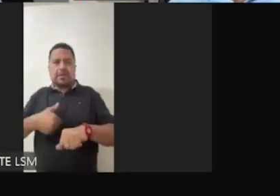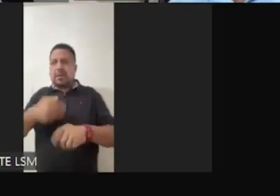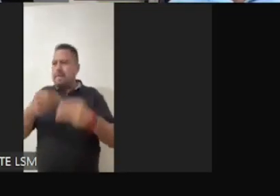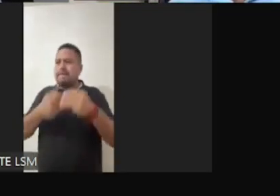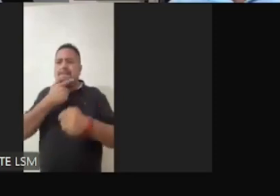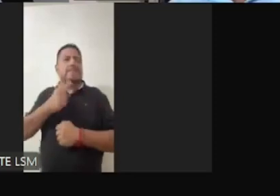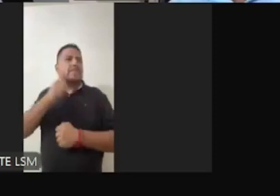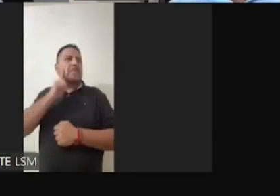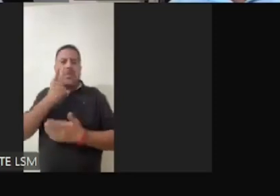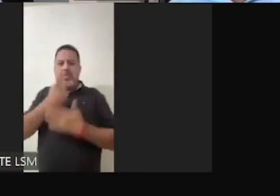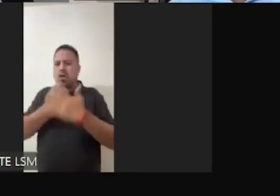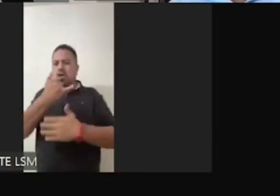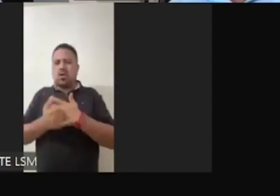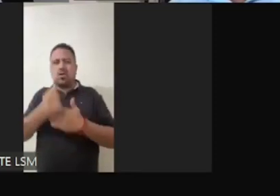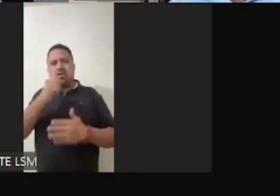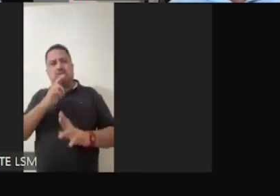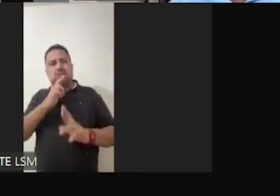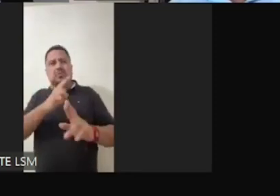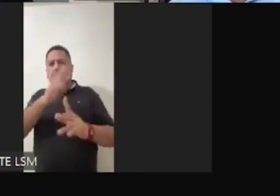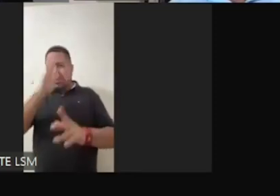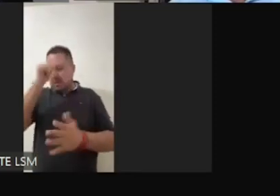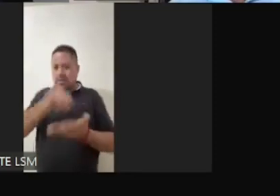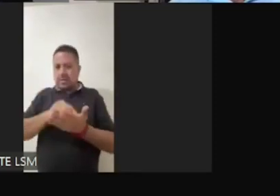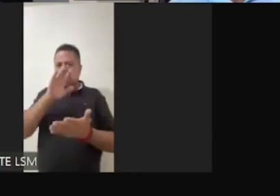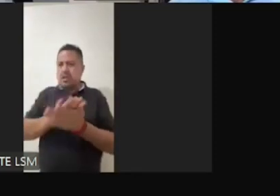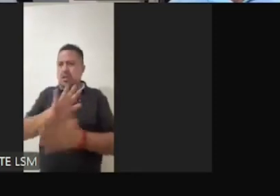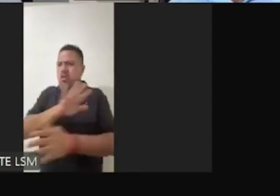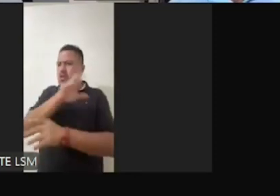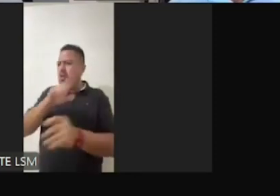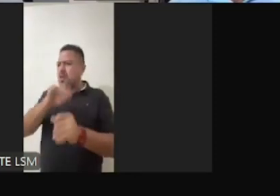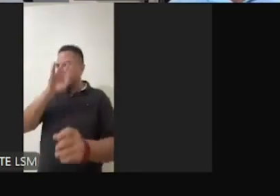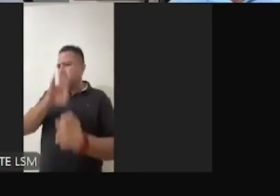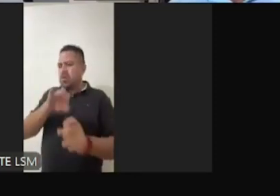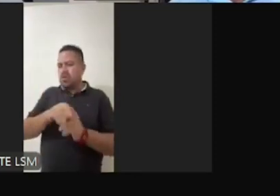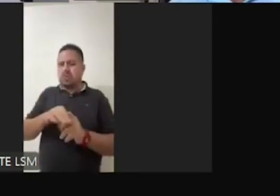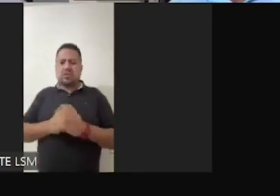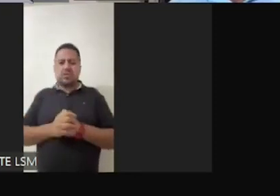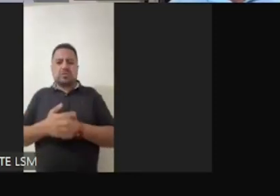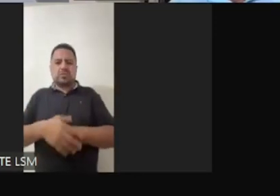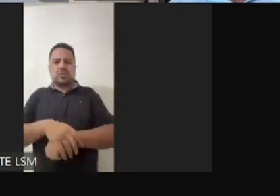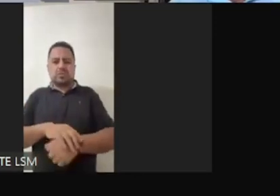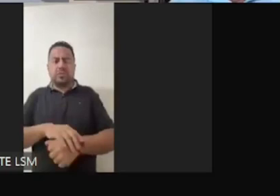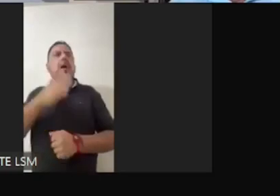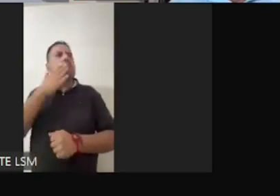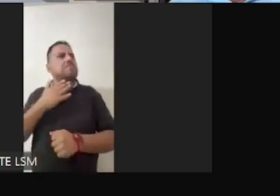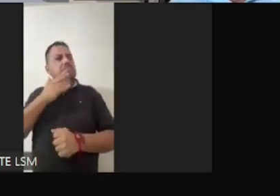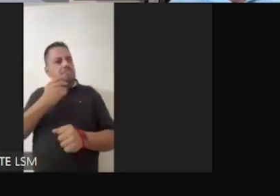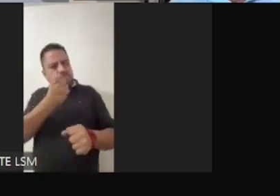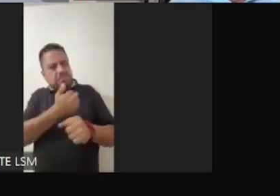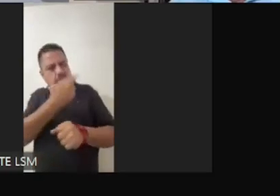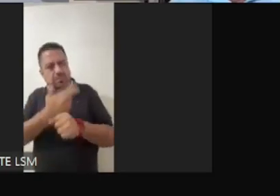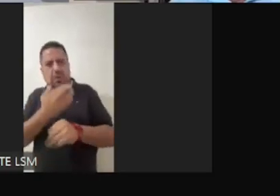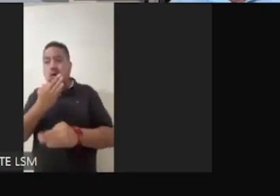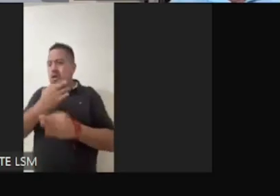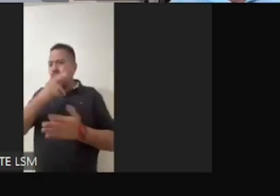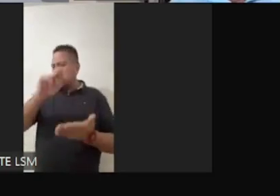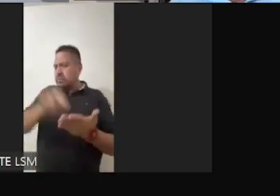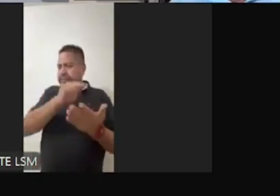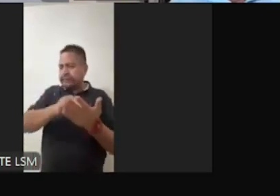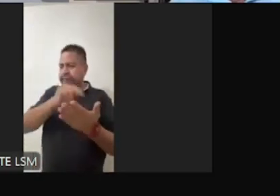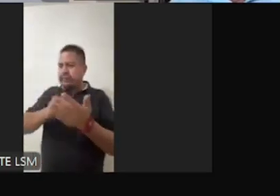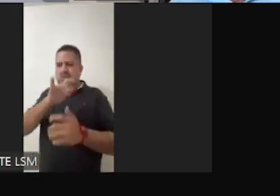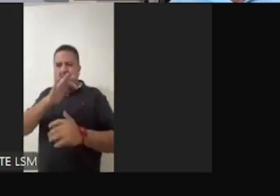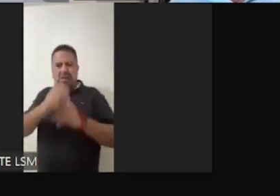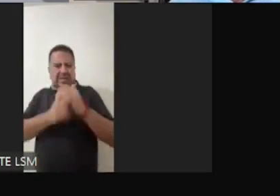magistrado el proyecto de resolución fue aprobado por unanimidad de votos muy amable secretaria sírvase recabar las